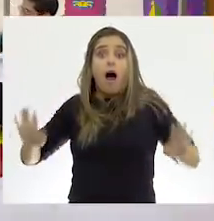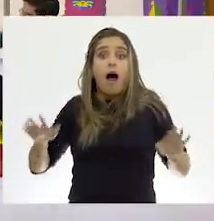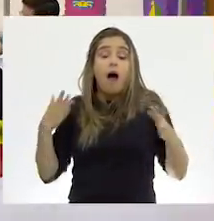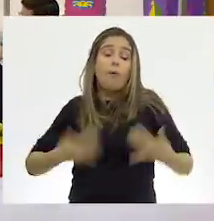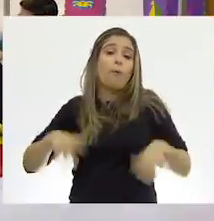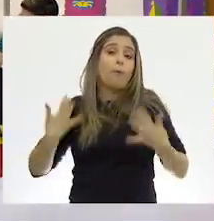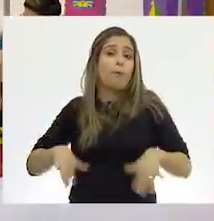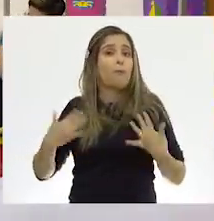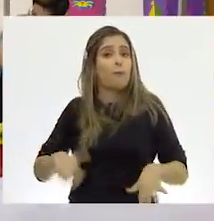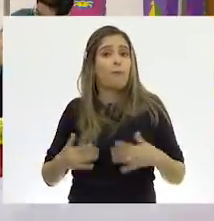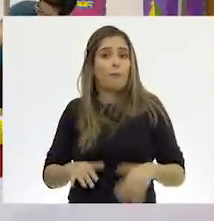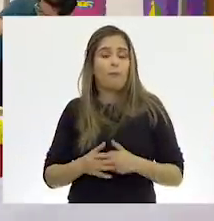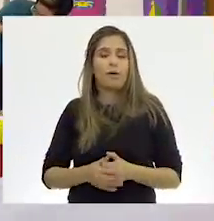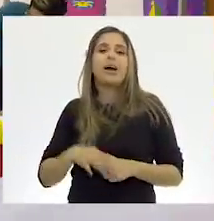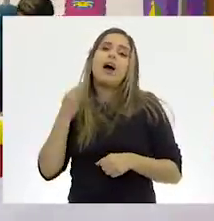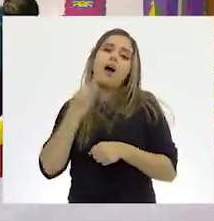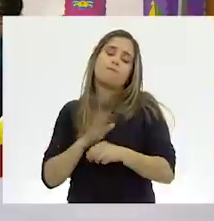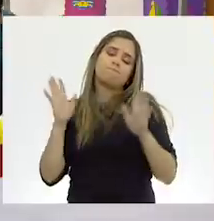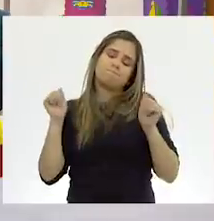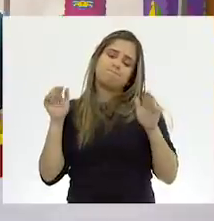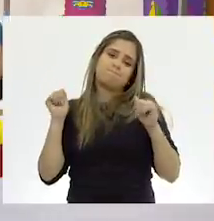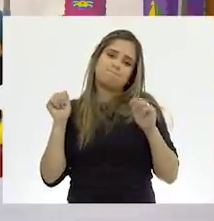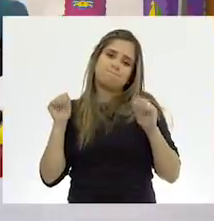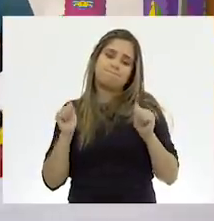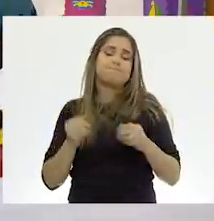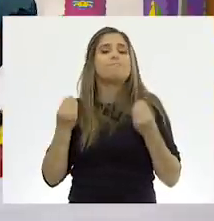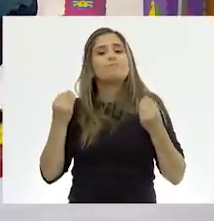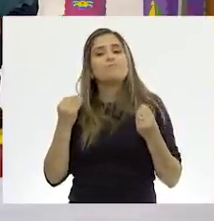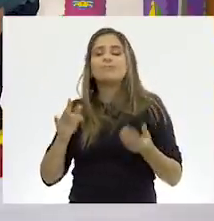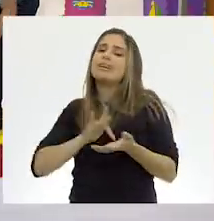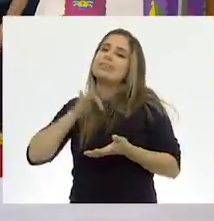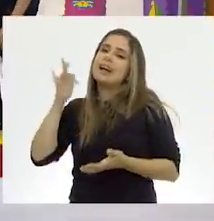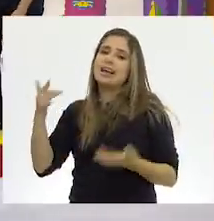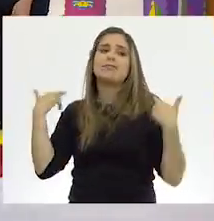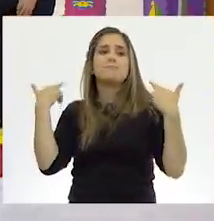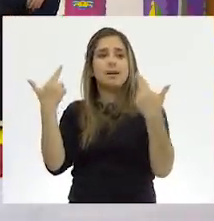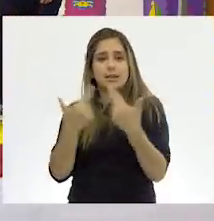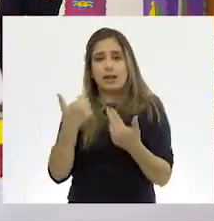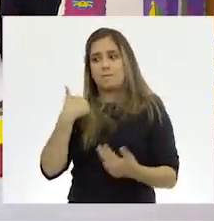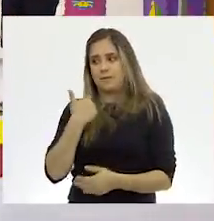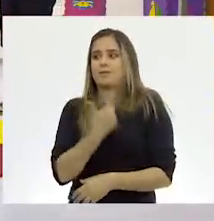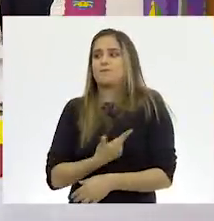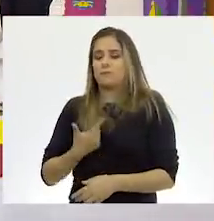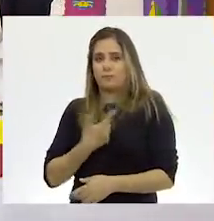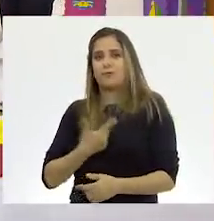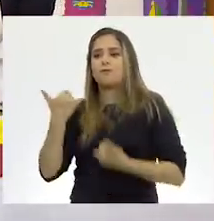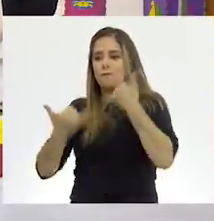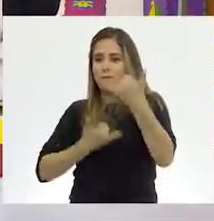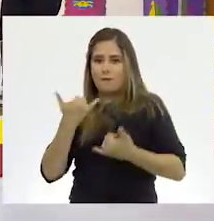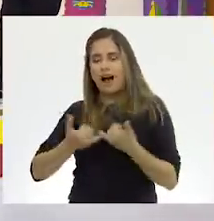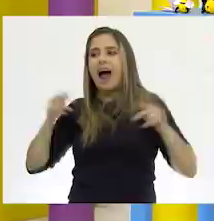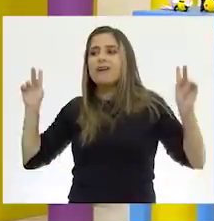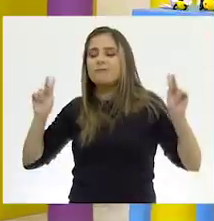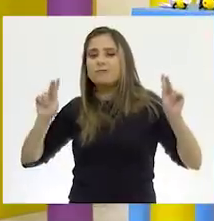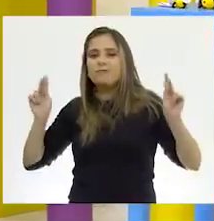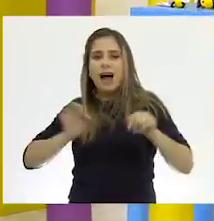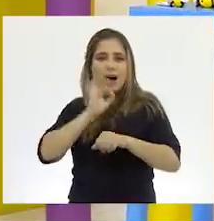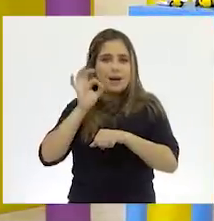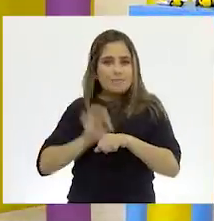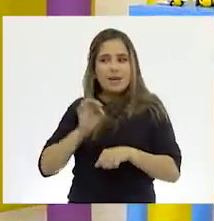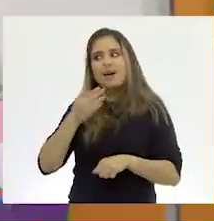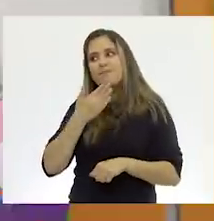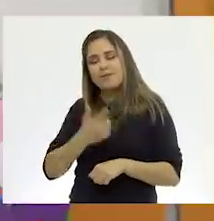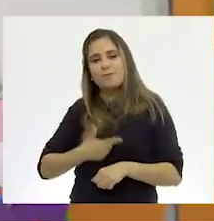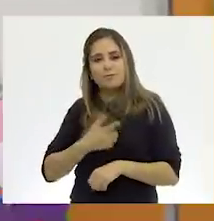Maestro, tenemos que despedirnos, pero claro, muchísimas gracias. Me gustó mucho el juego de las abejas y bueno, perdí. Y acabó